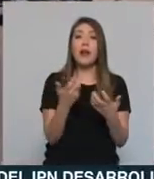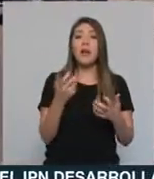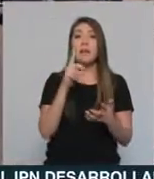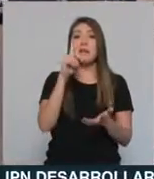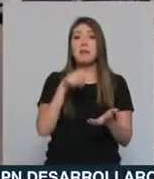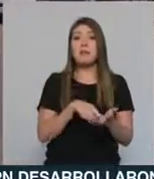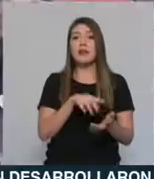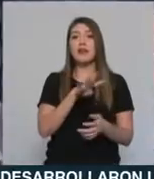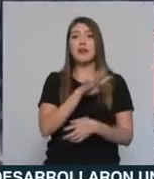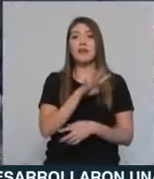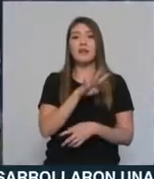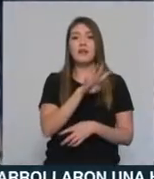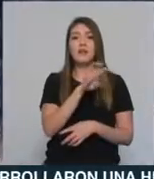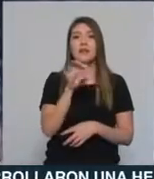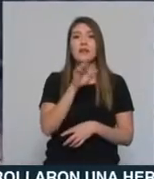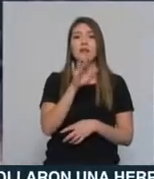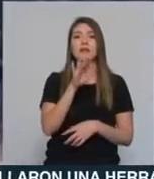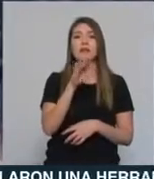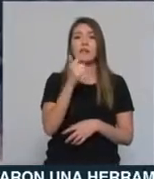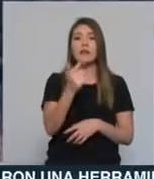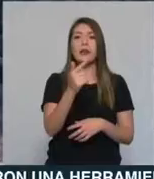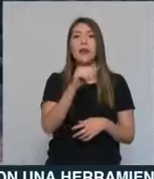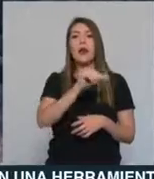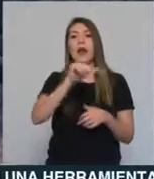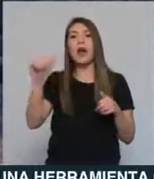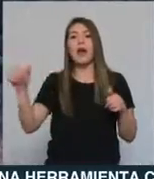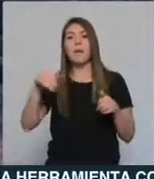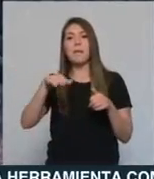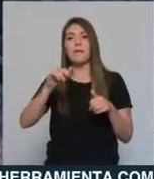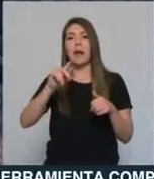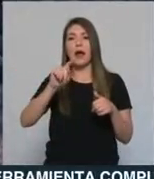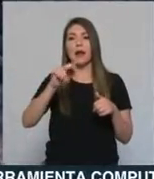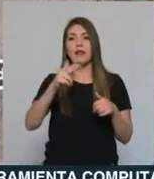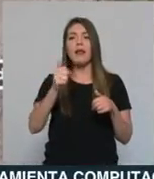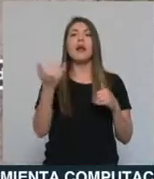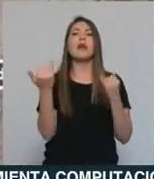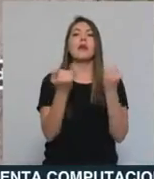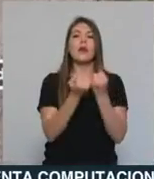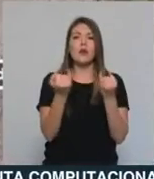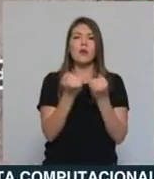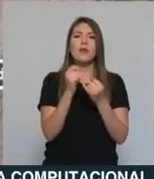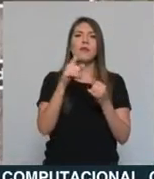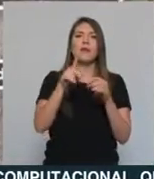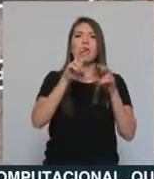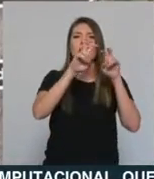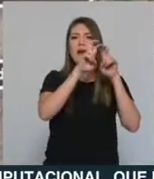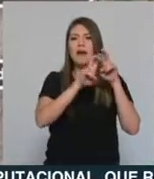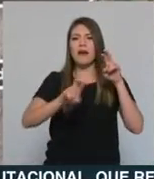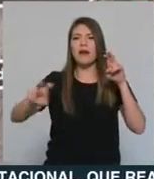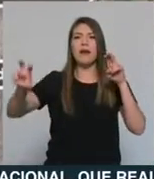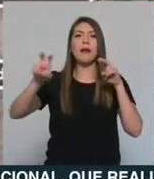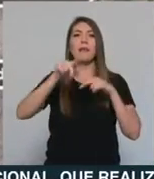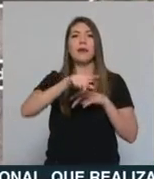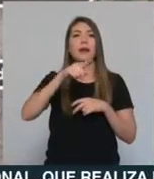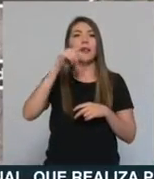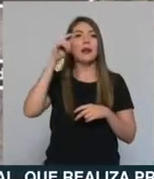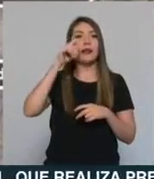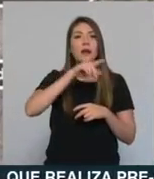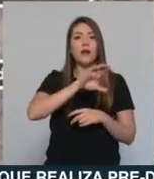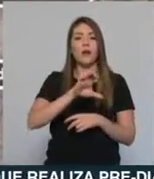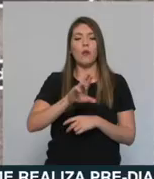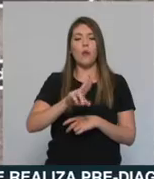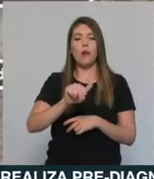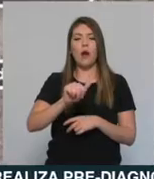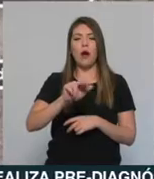Santa Marta Catitla. Y para las zonas altas, el cablebús, que va de Cuautepec a Indios Verdes, y para la Sierra de